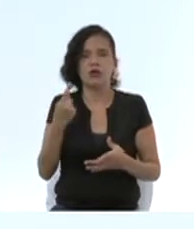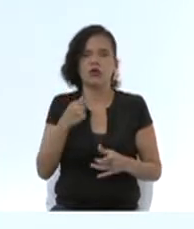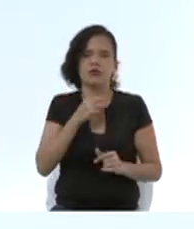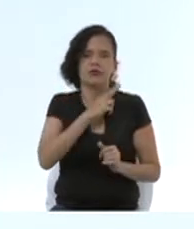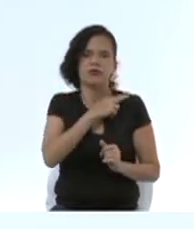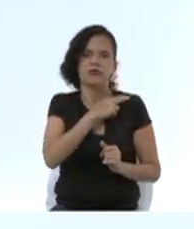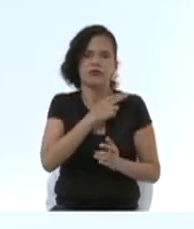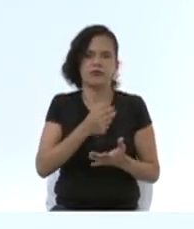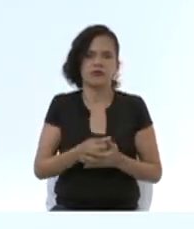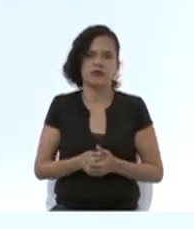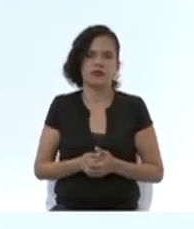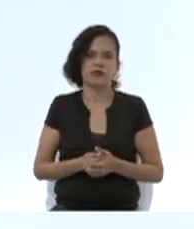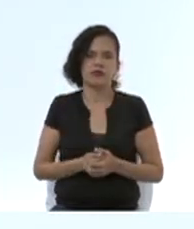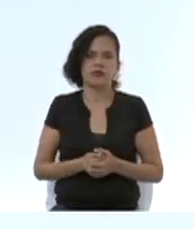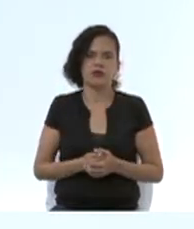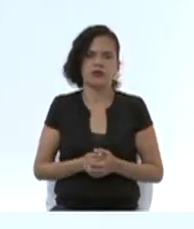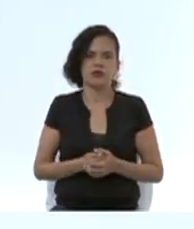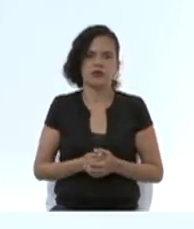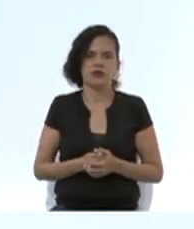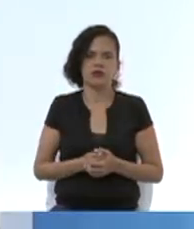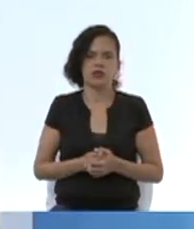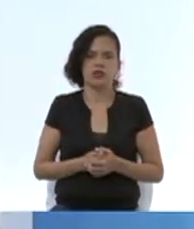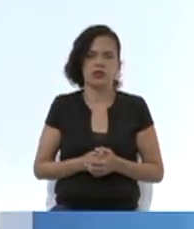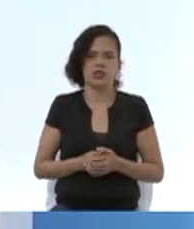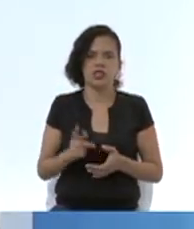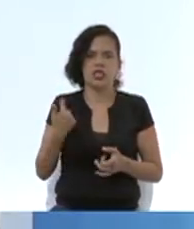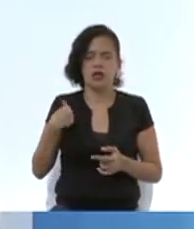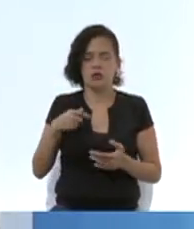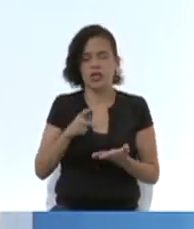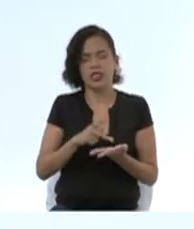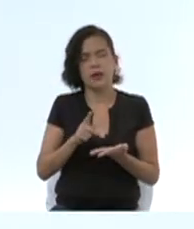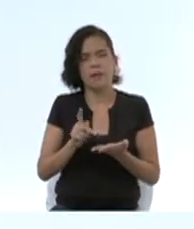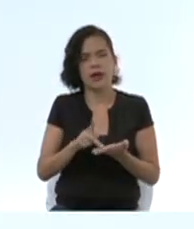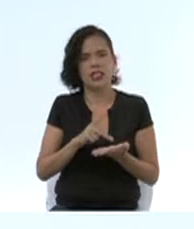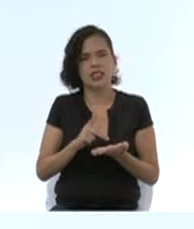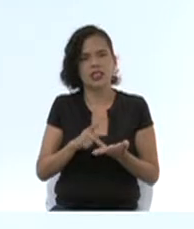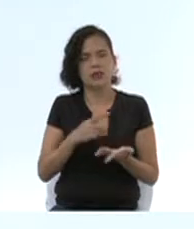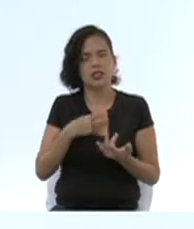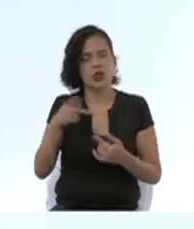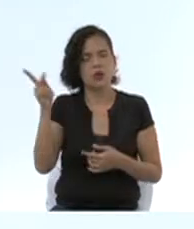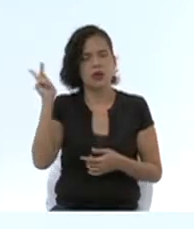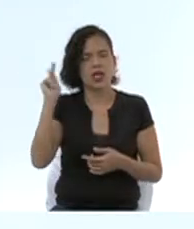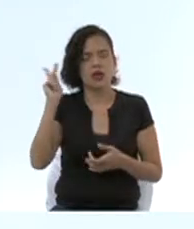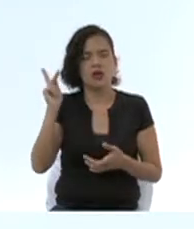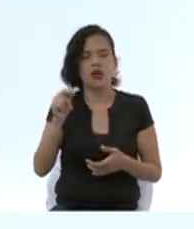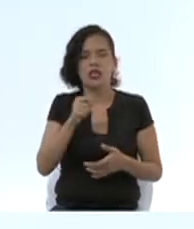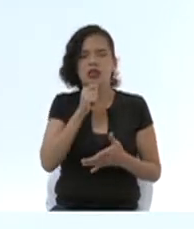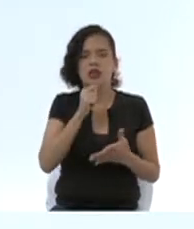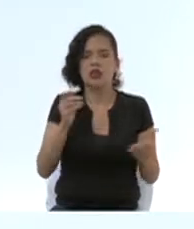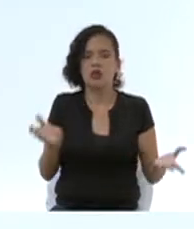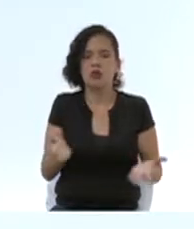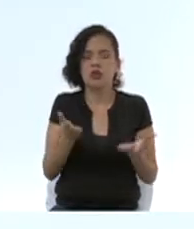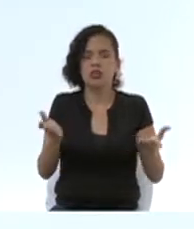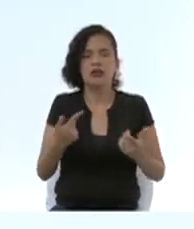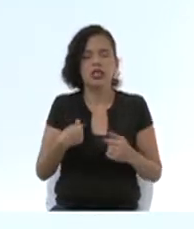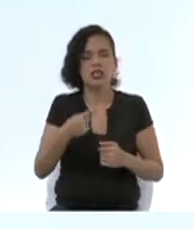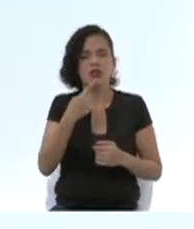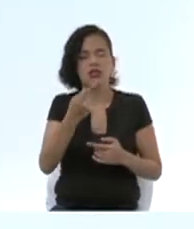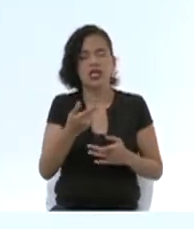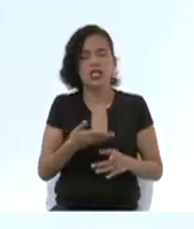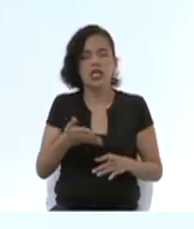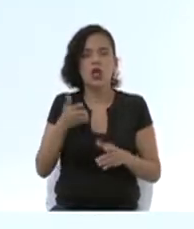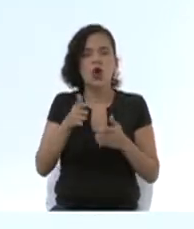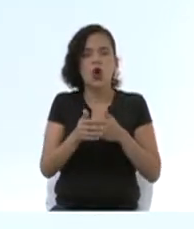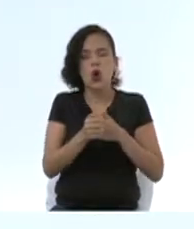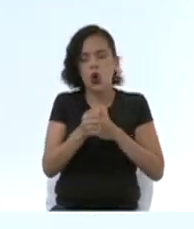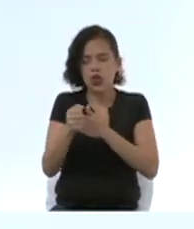profesora Bella. Rosa, la profesora Marubi, tenemos esa participación Marubi. De manera pedagógica, quien nos motiva, quien nos dirige, quien nos orienta en los